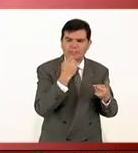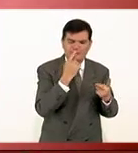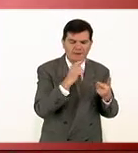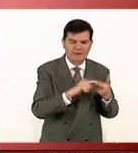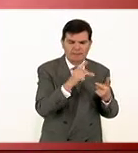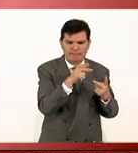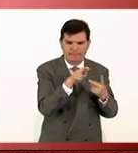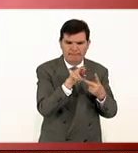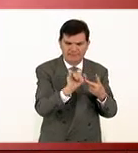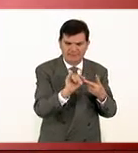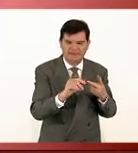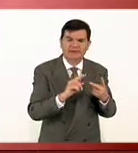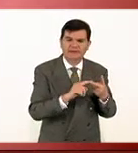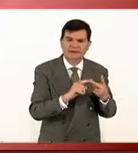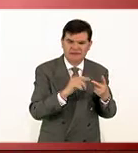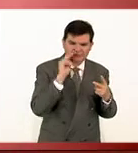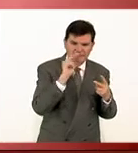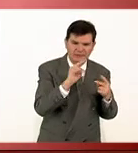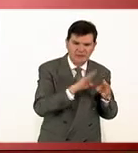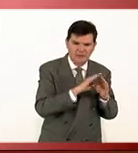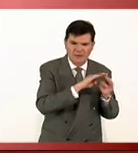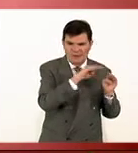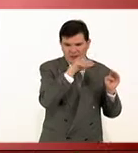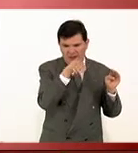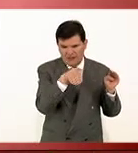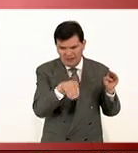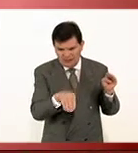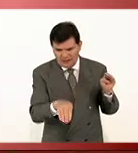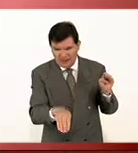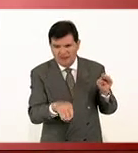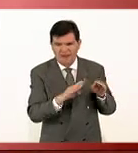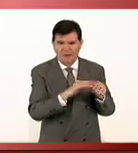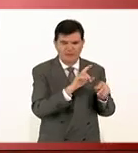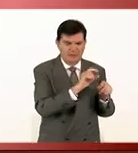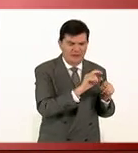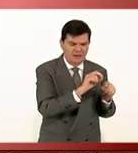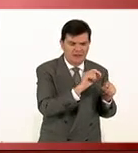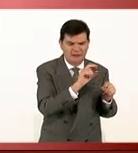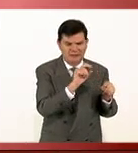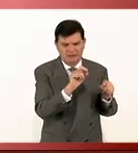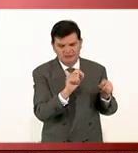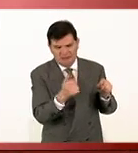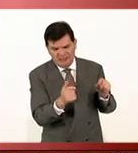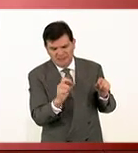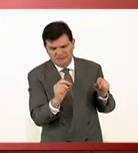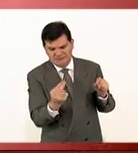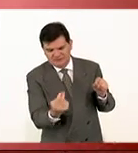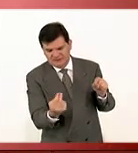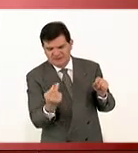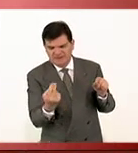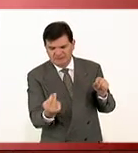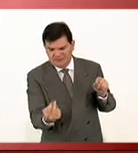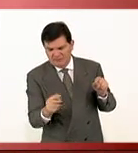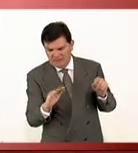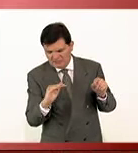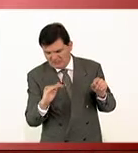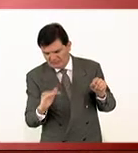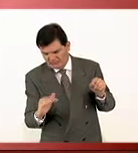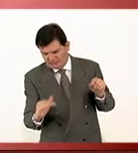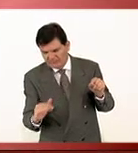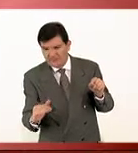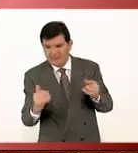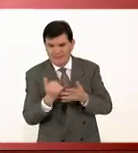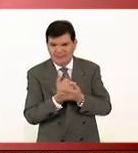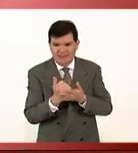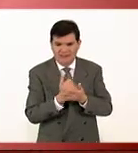Si ven también se ve cómo hay una caída del PRI, cómo viene de 20, 26, 25 y va cayendo, y la